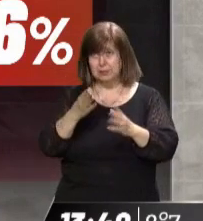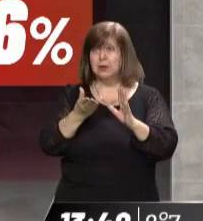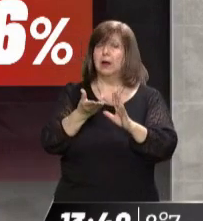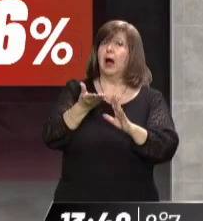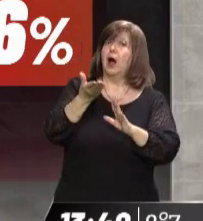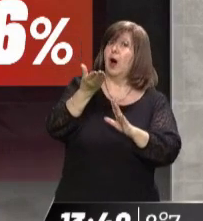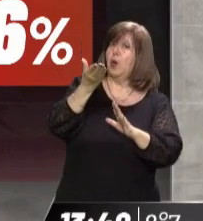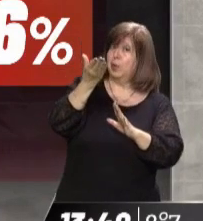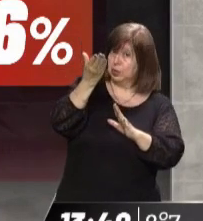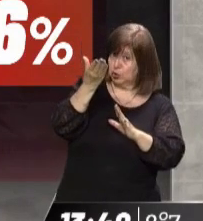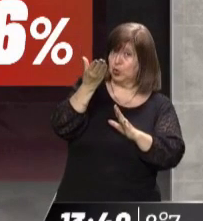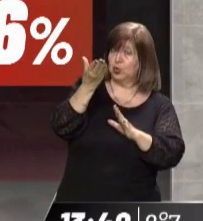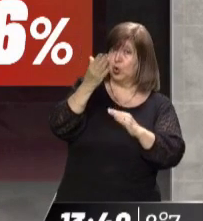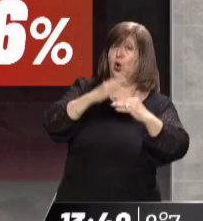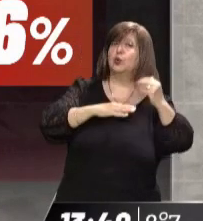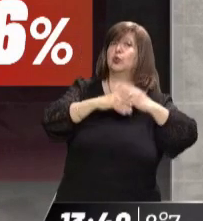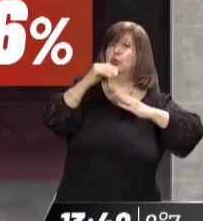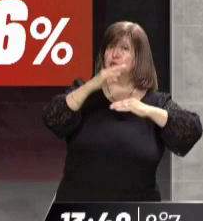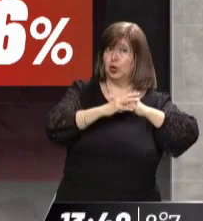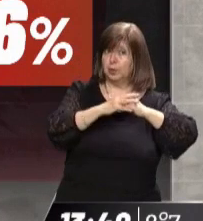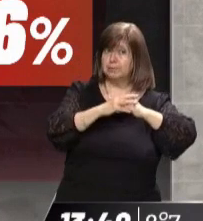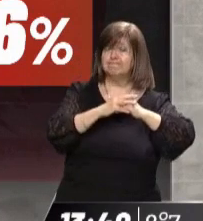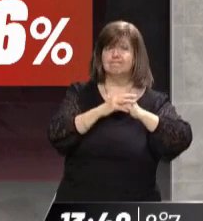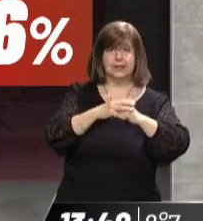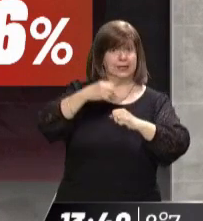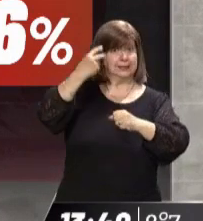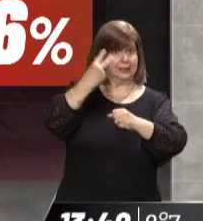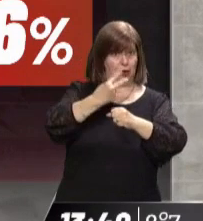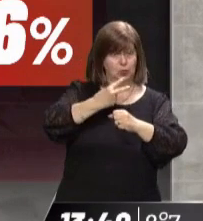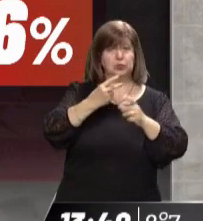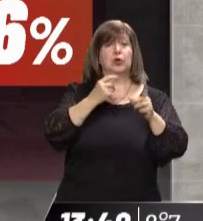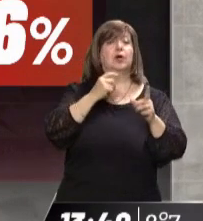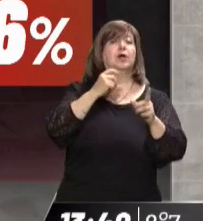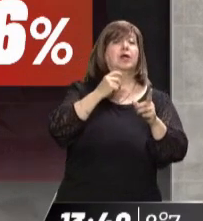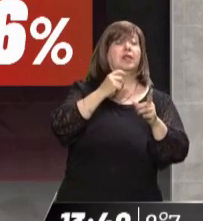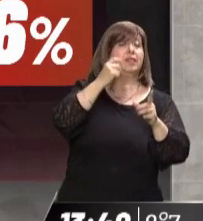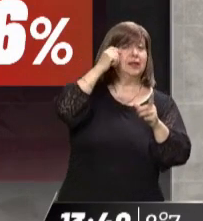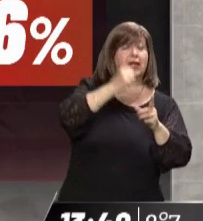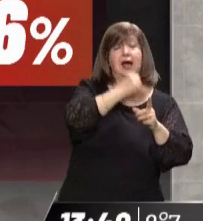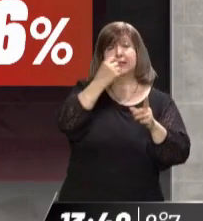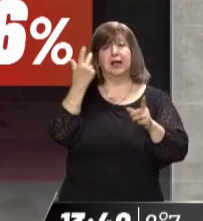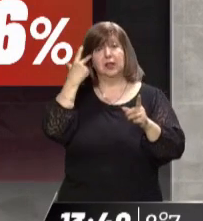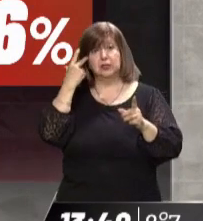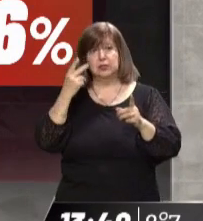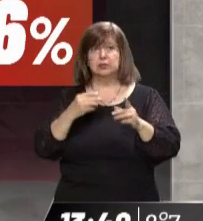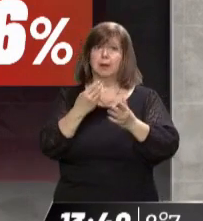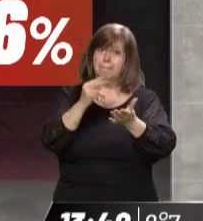8,67% de incremento en el costo de la construcción. Pero luego se sumó este segundo, del 10 del 8 al 18 del 8, con